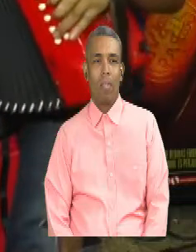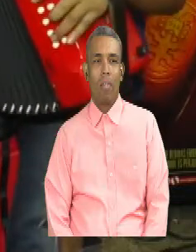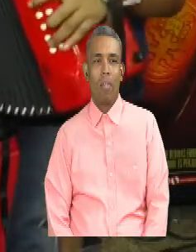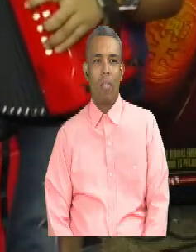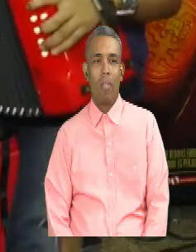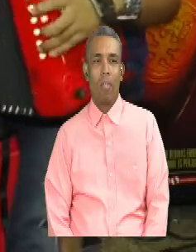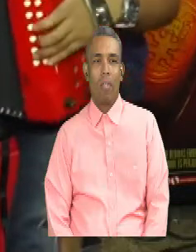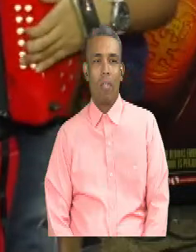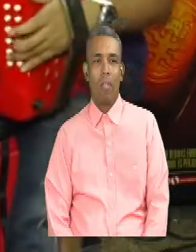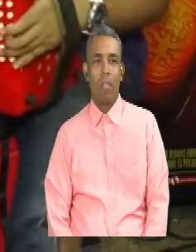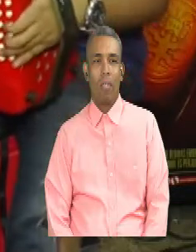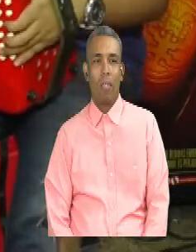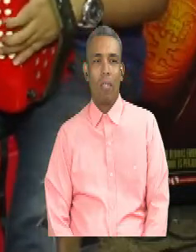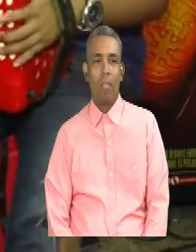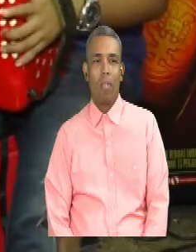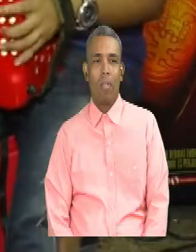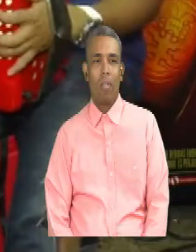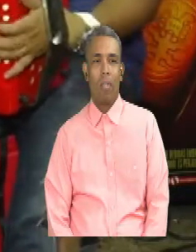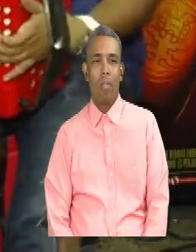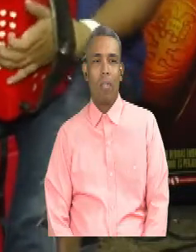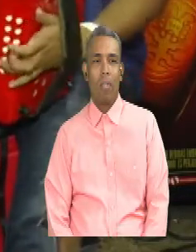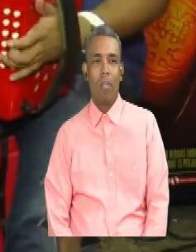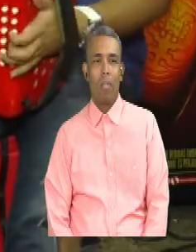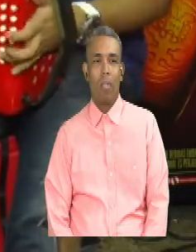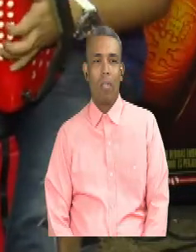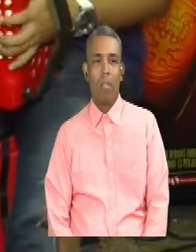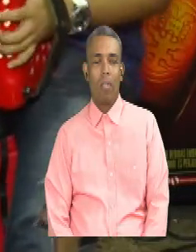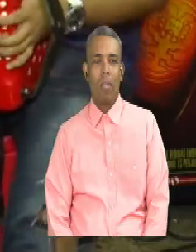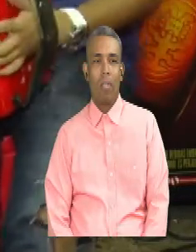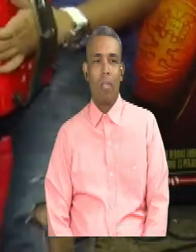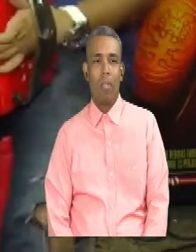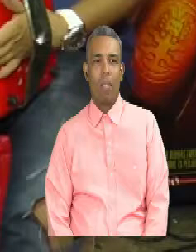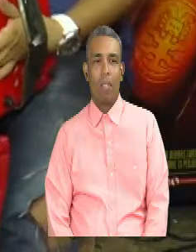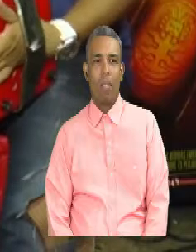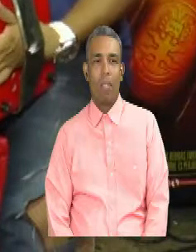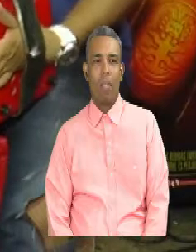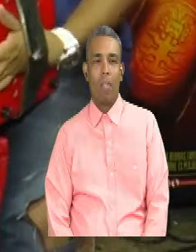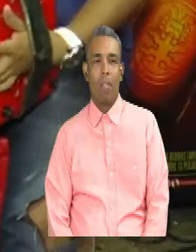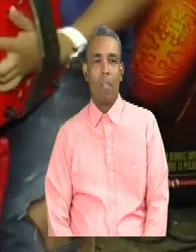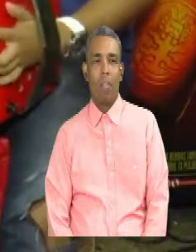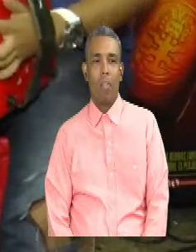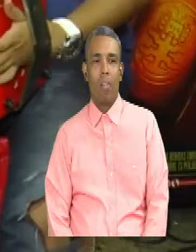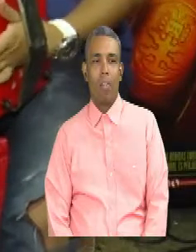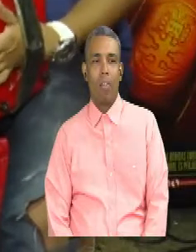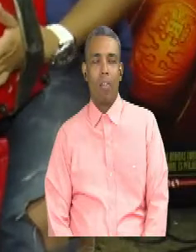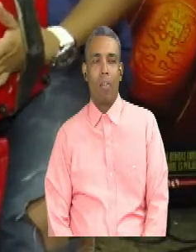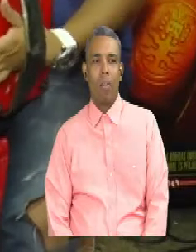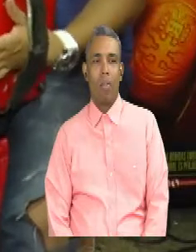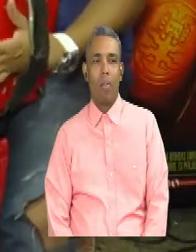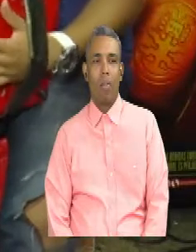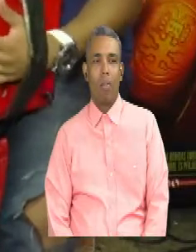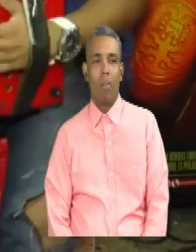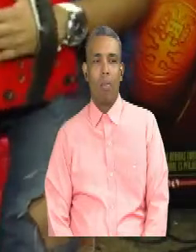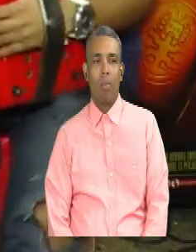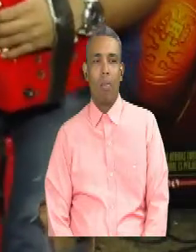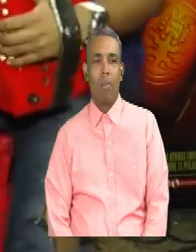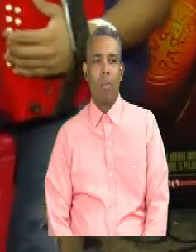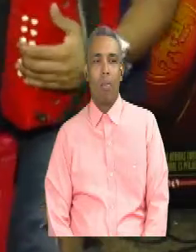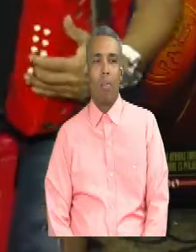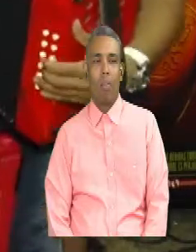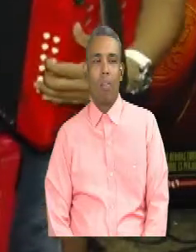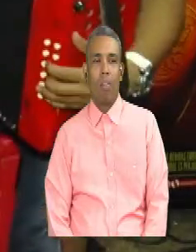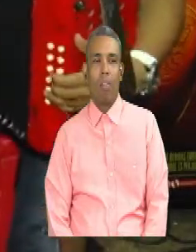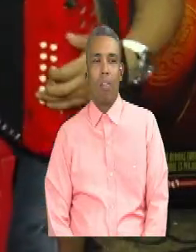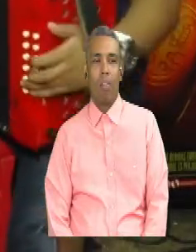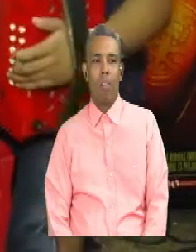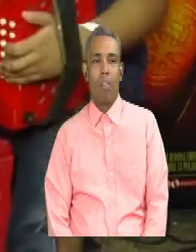mejor. Ay, pero mujer del alma, mi compañera de tanto tiempo, ay,